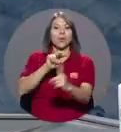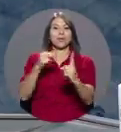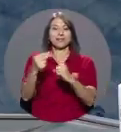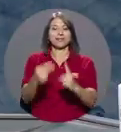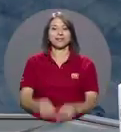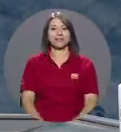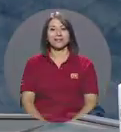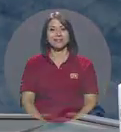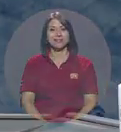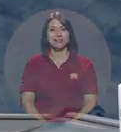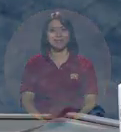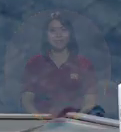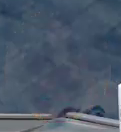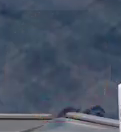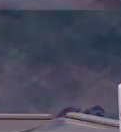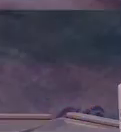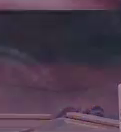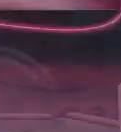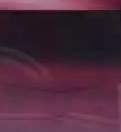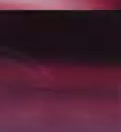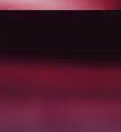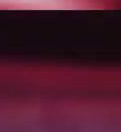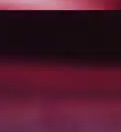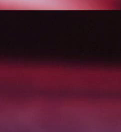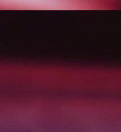pausa. Quédese con Una Mirada que ya volvemos.